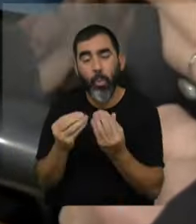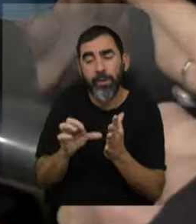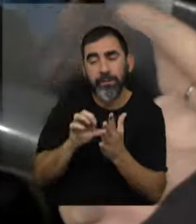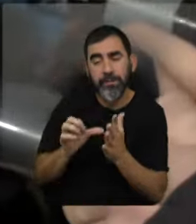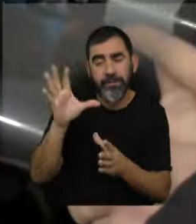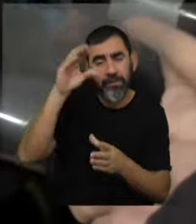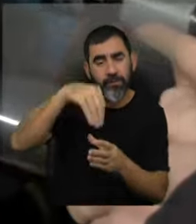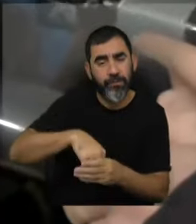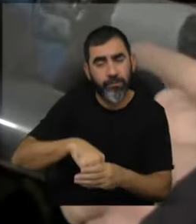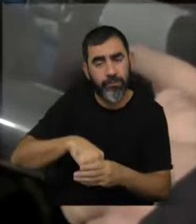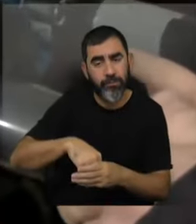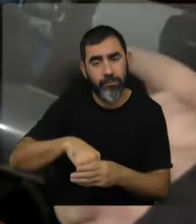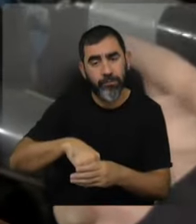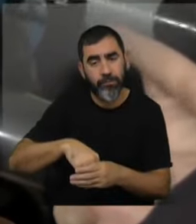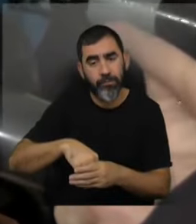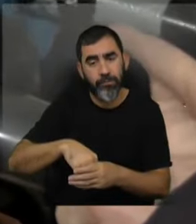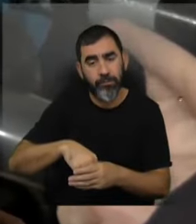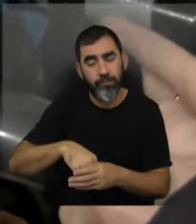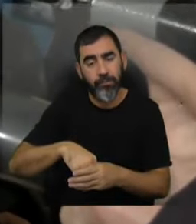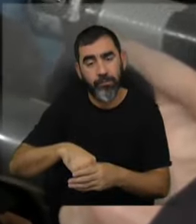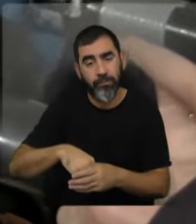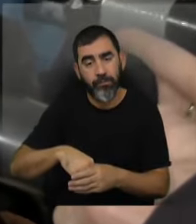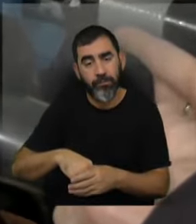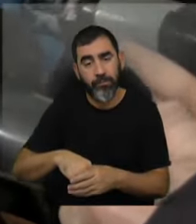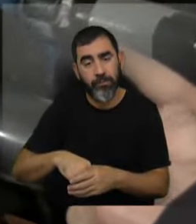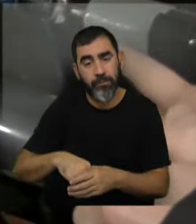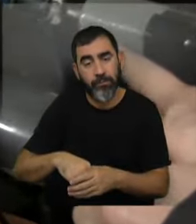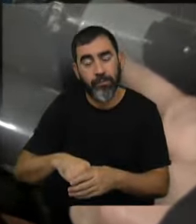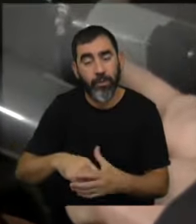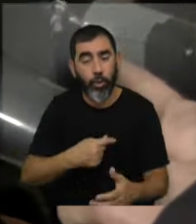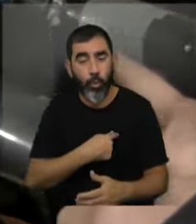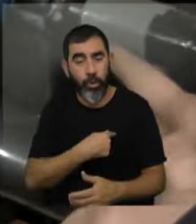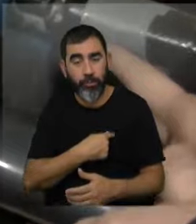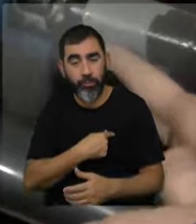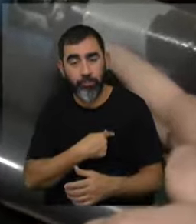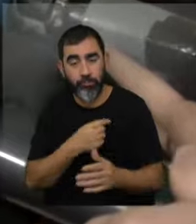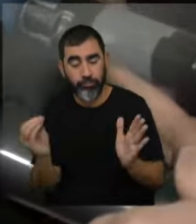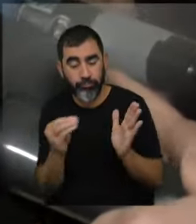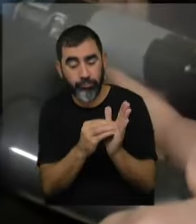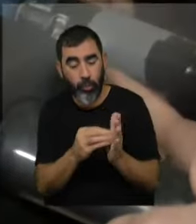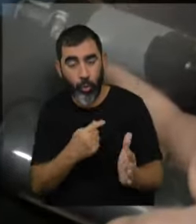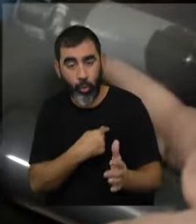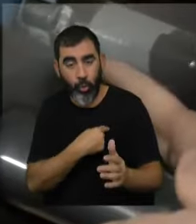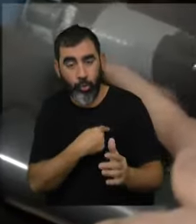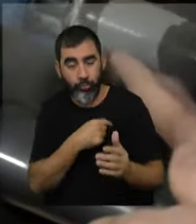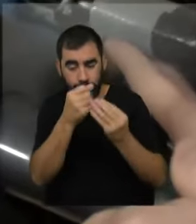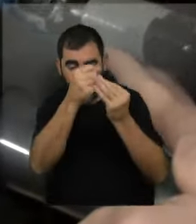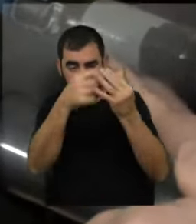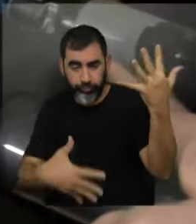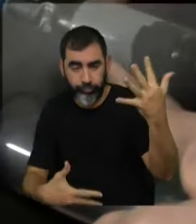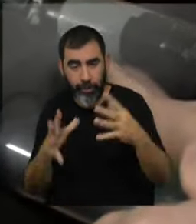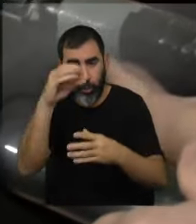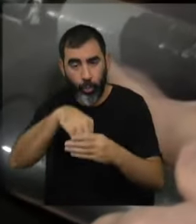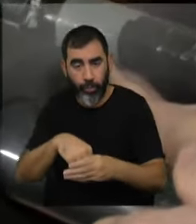están eh este incluidas en lo que es cardiología pongo cardiología y me sale todo aquello que está